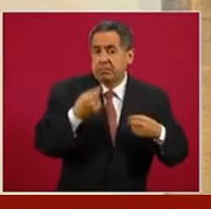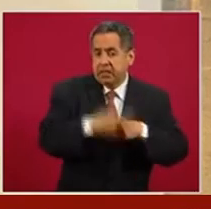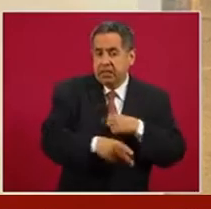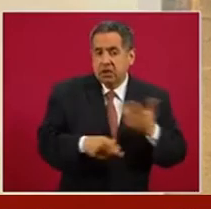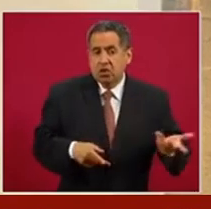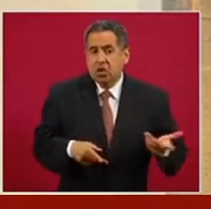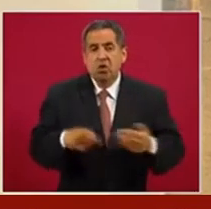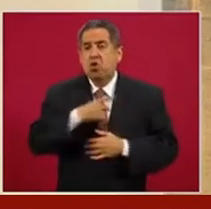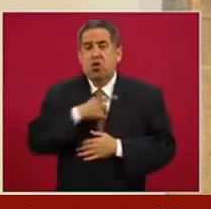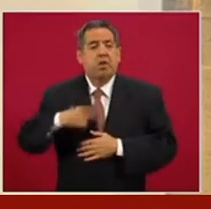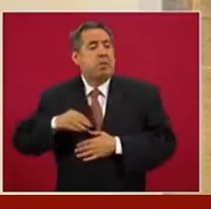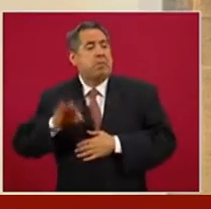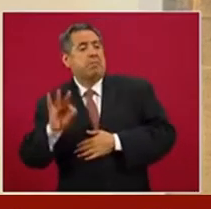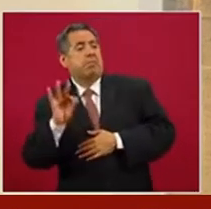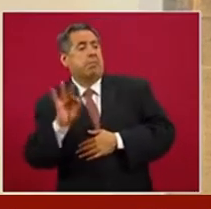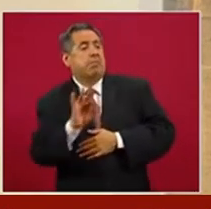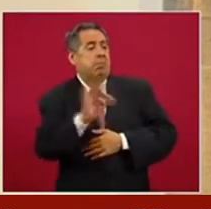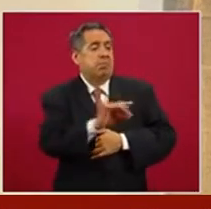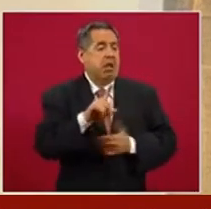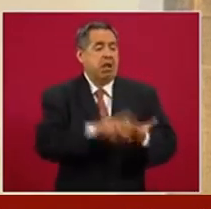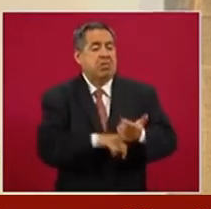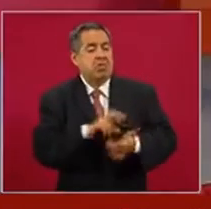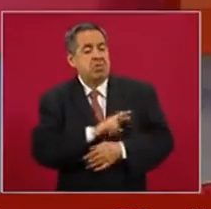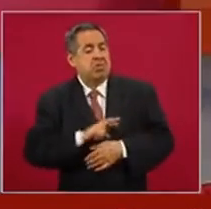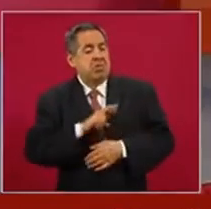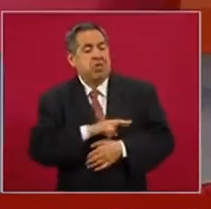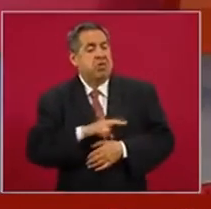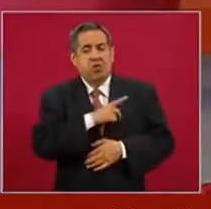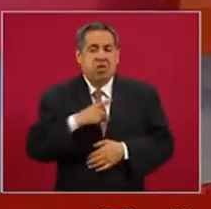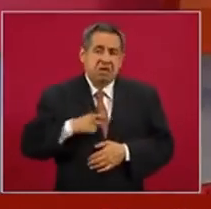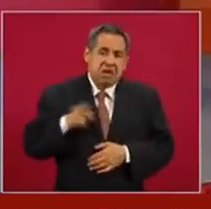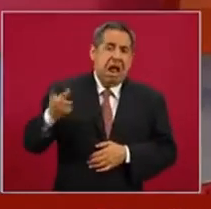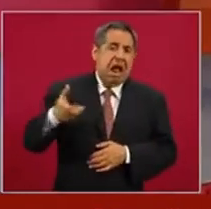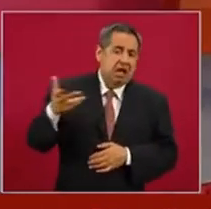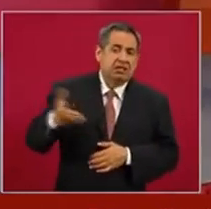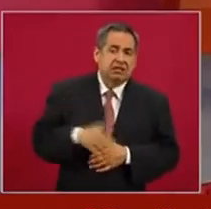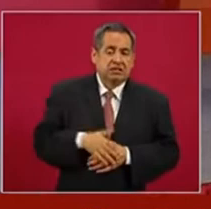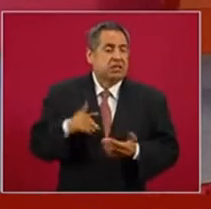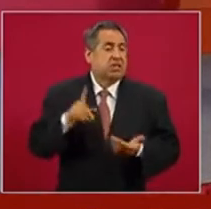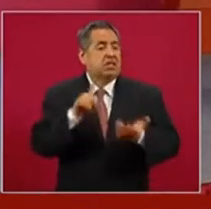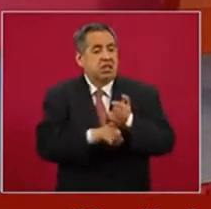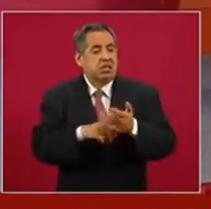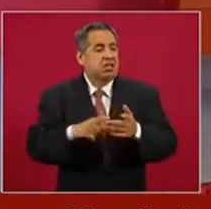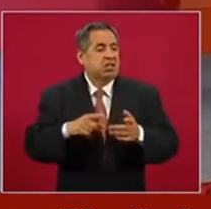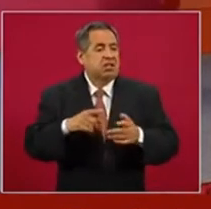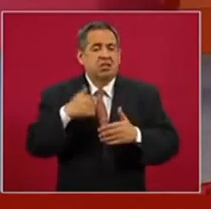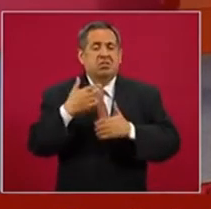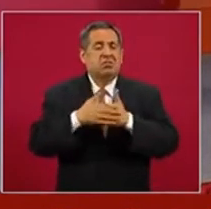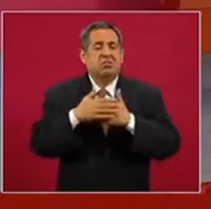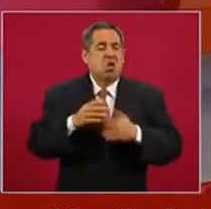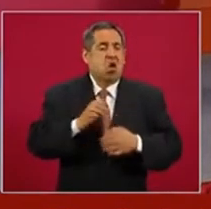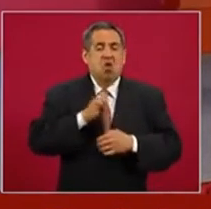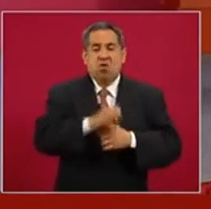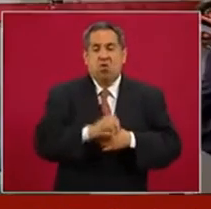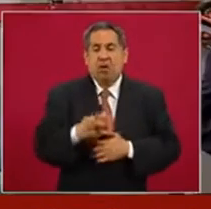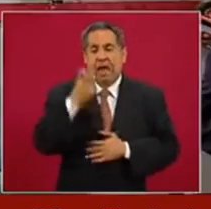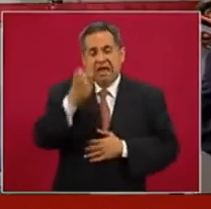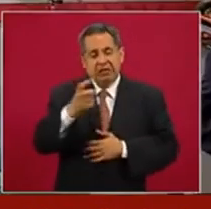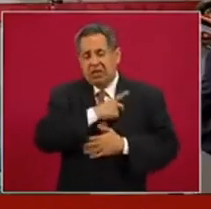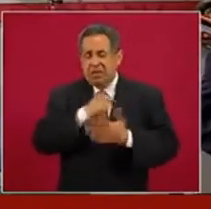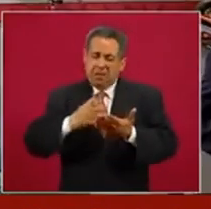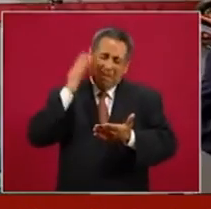alimenta el rencor desde esa tribuna sin que el odio llegue al río alguna vez. Esto tiene que